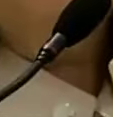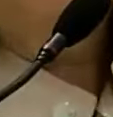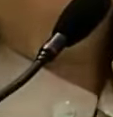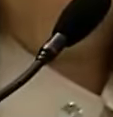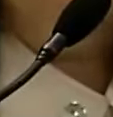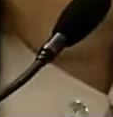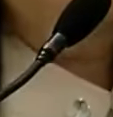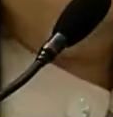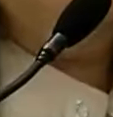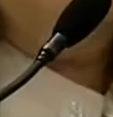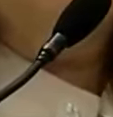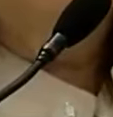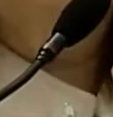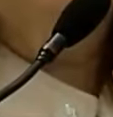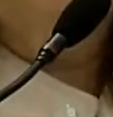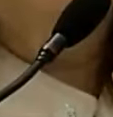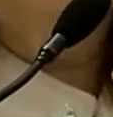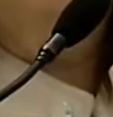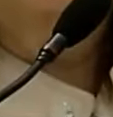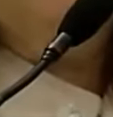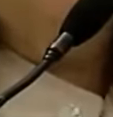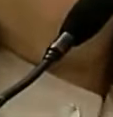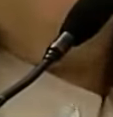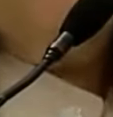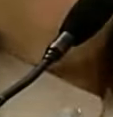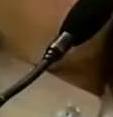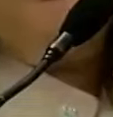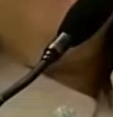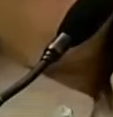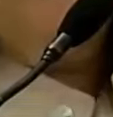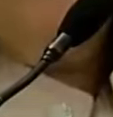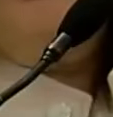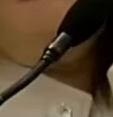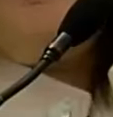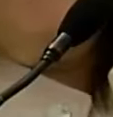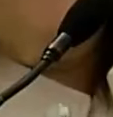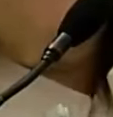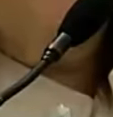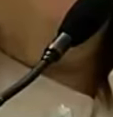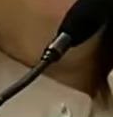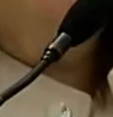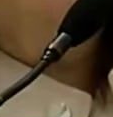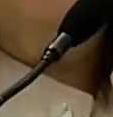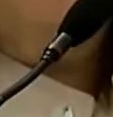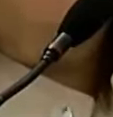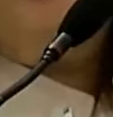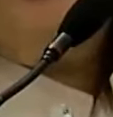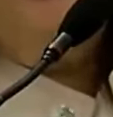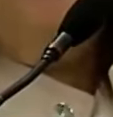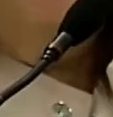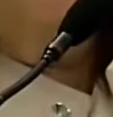territorial y es el blanqueo del dinero que realizan las bandas a partir de